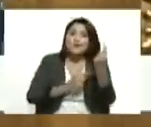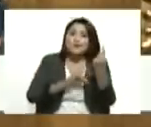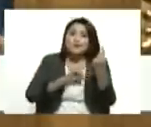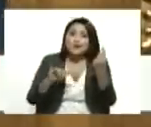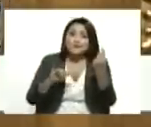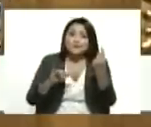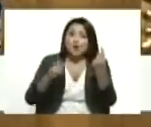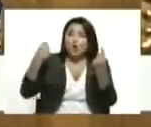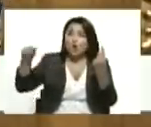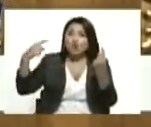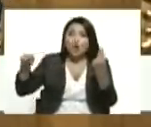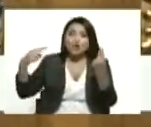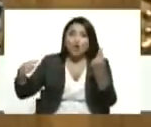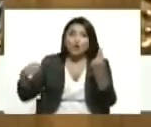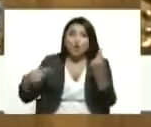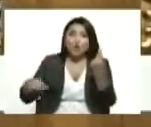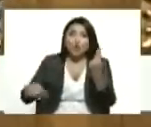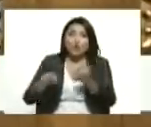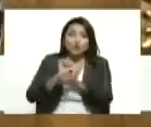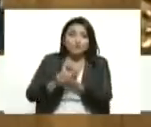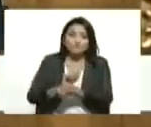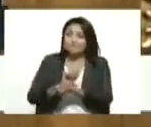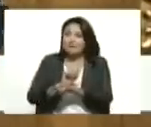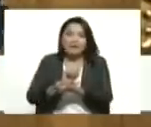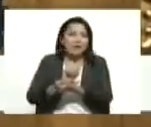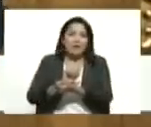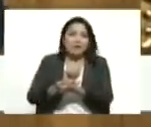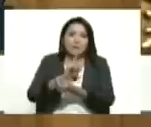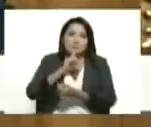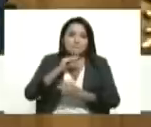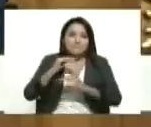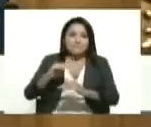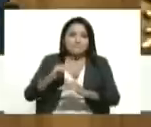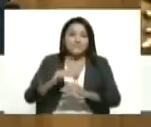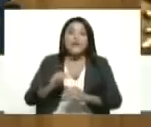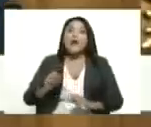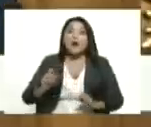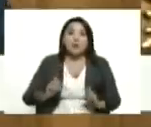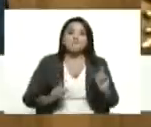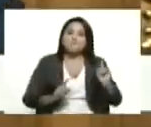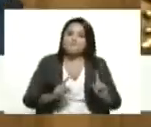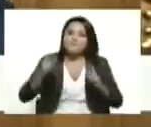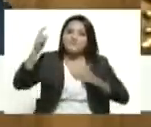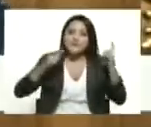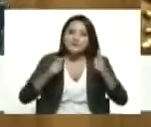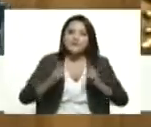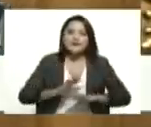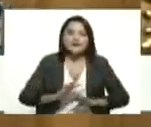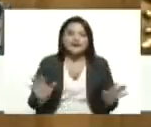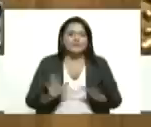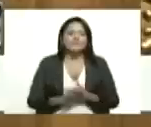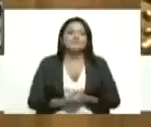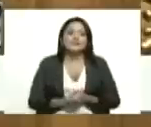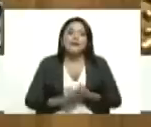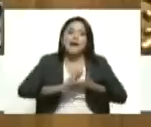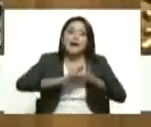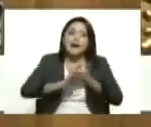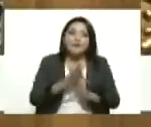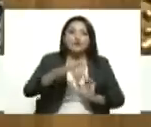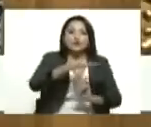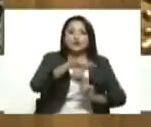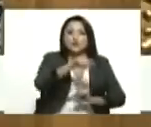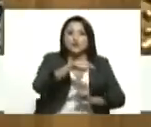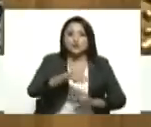Para el resto no había justicia, pero una sociedad de cómplices. Llegó el comandante Chávez y rompió con la sociedad de cómplices.